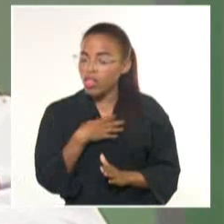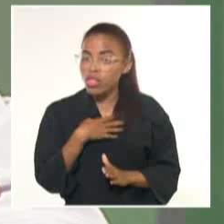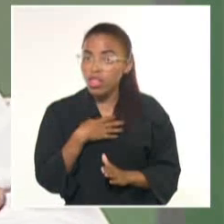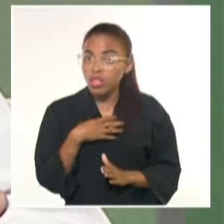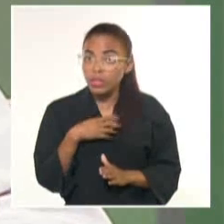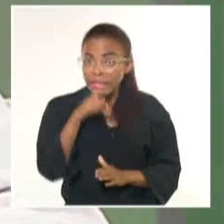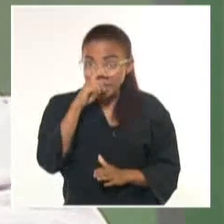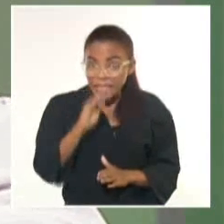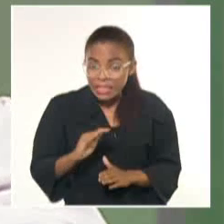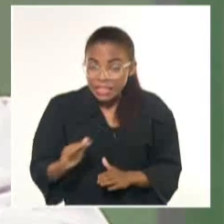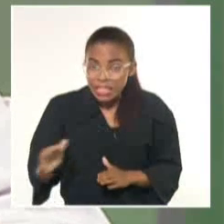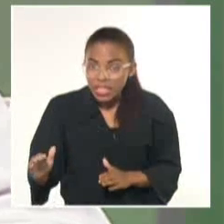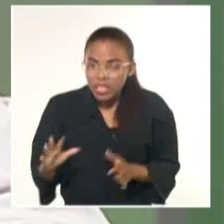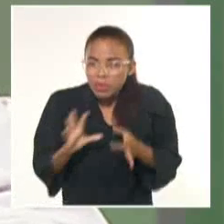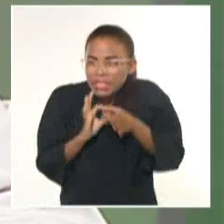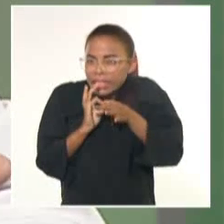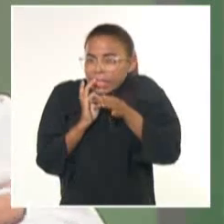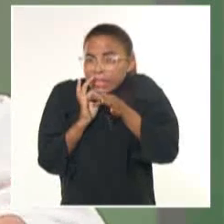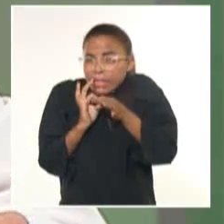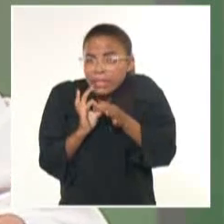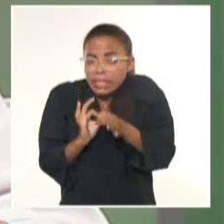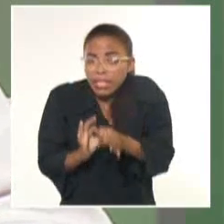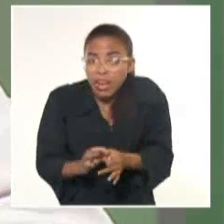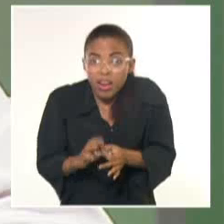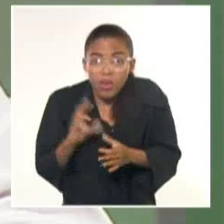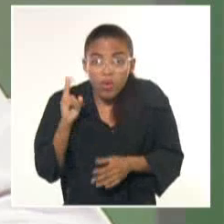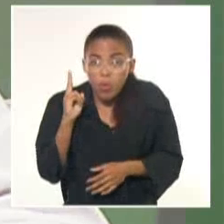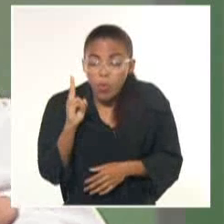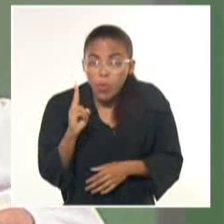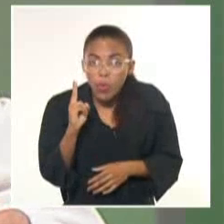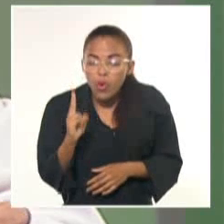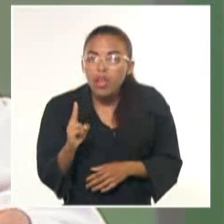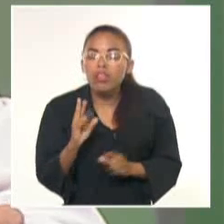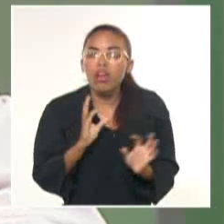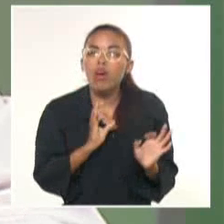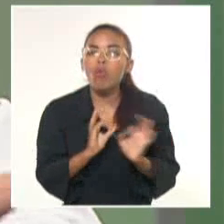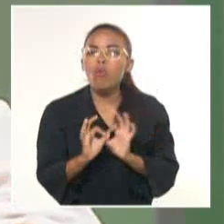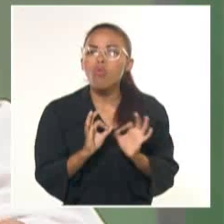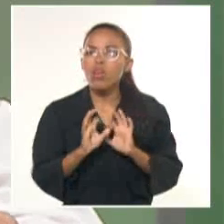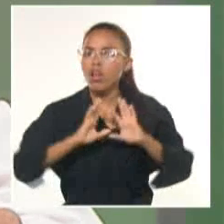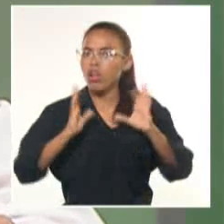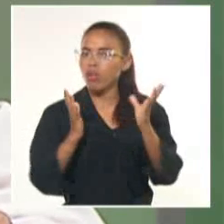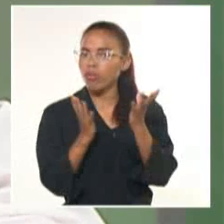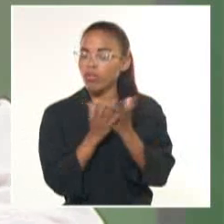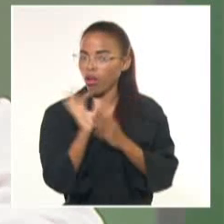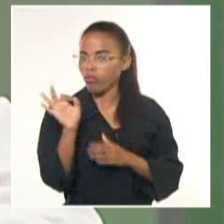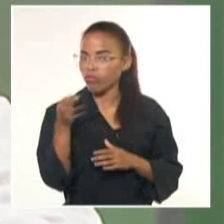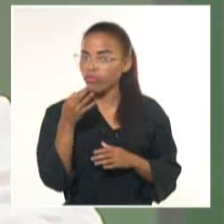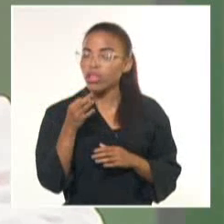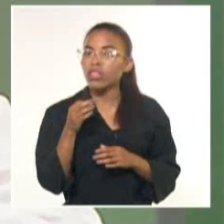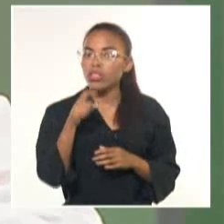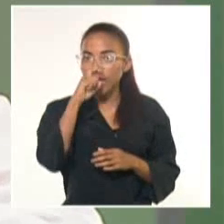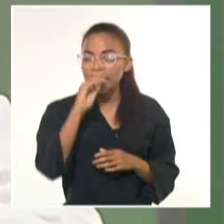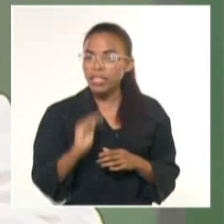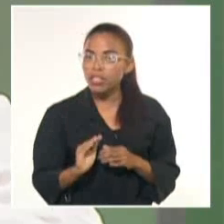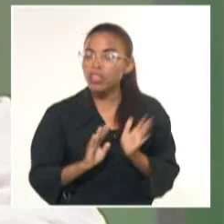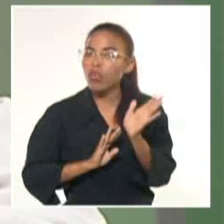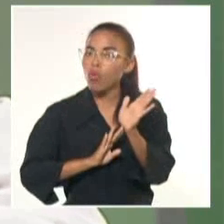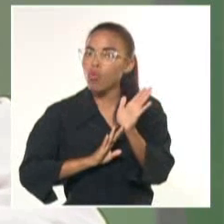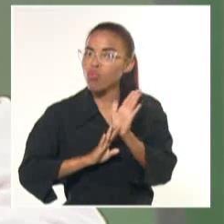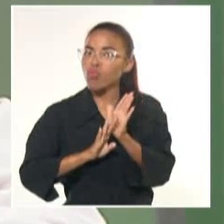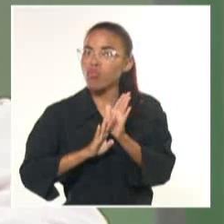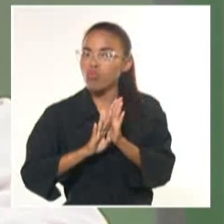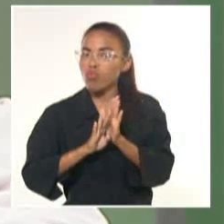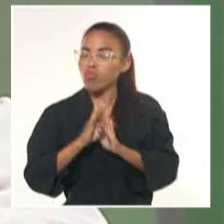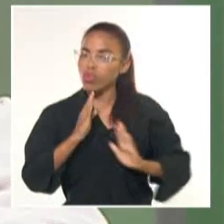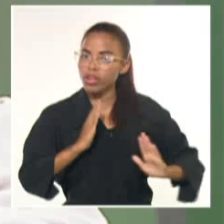que han estado en terapia, y con los debidos cuidados, el niño realmente puede rebasar esa etapa.